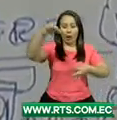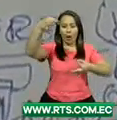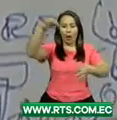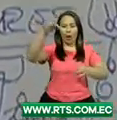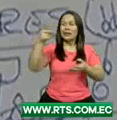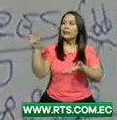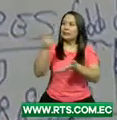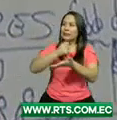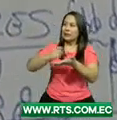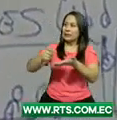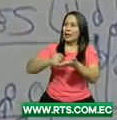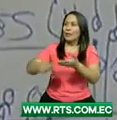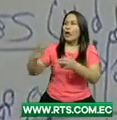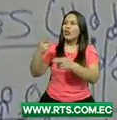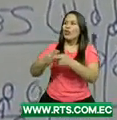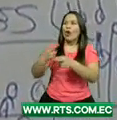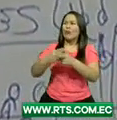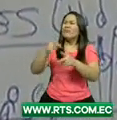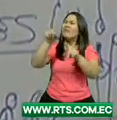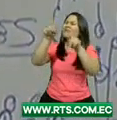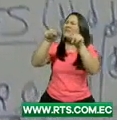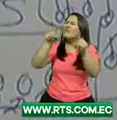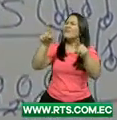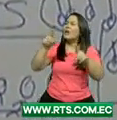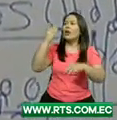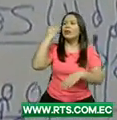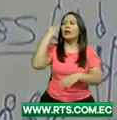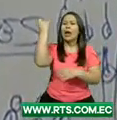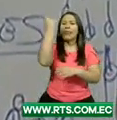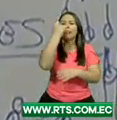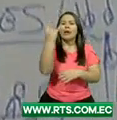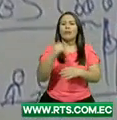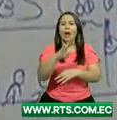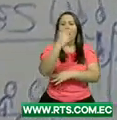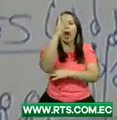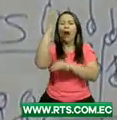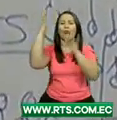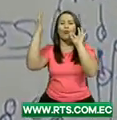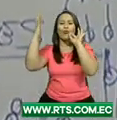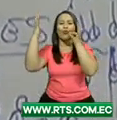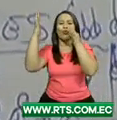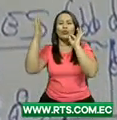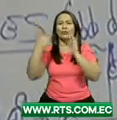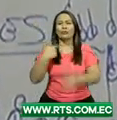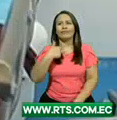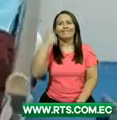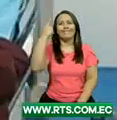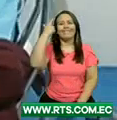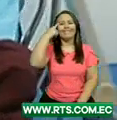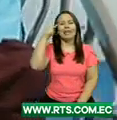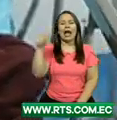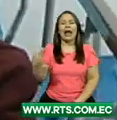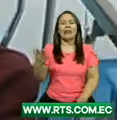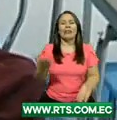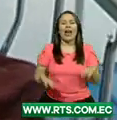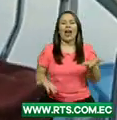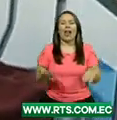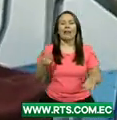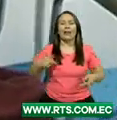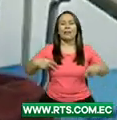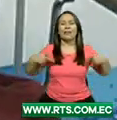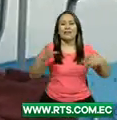escribe nombres que no tiene mucho sentido dibujo también un árbol de frutas lo que hace pensar a expertos que el paciente